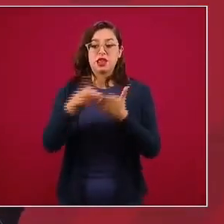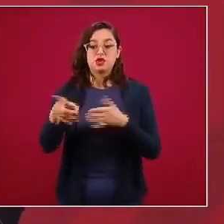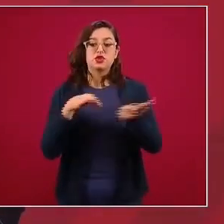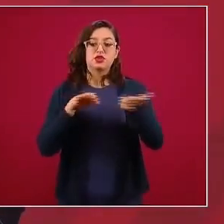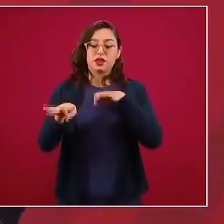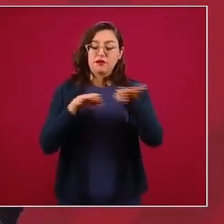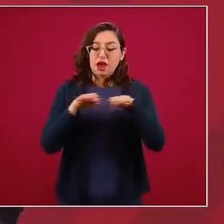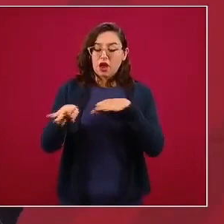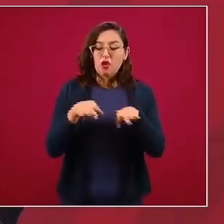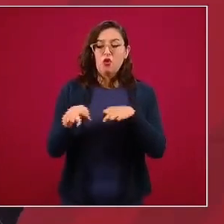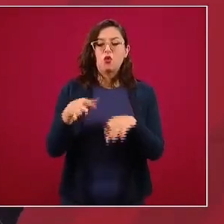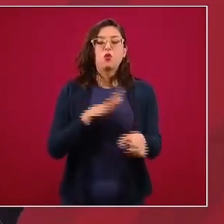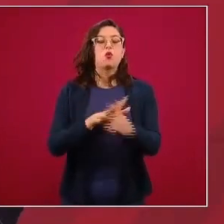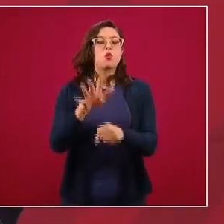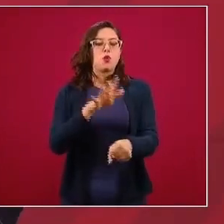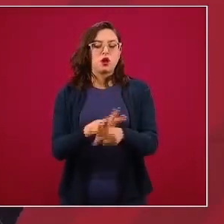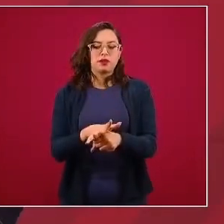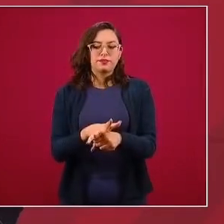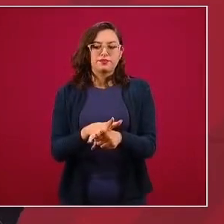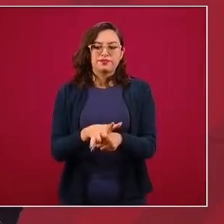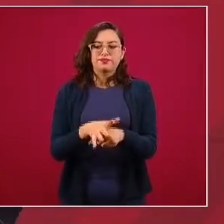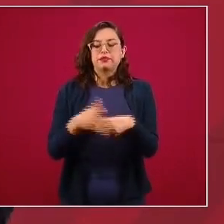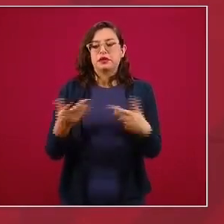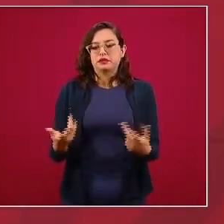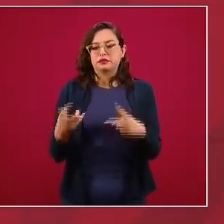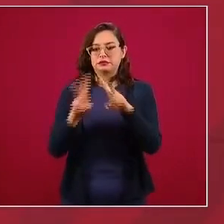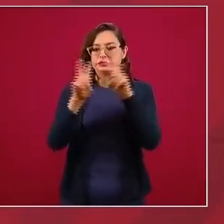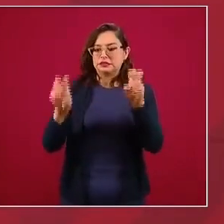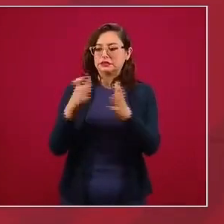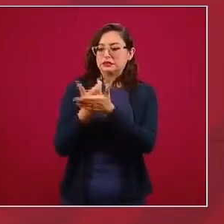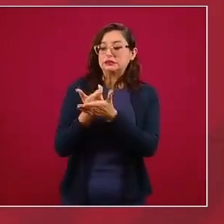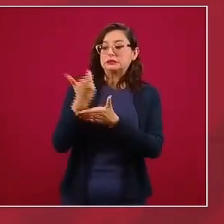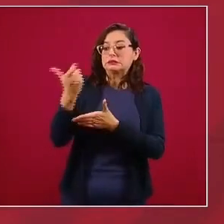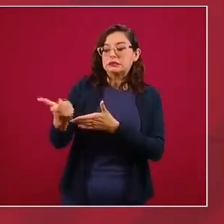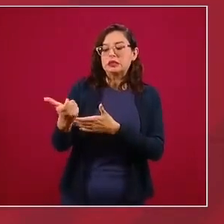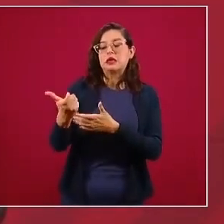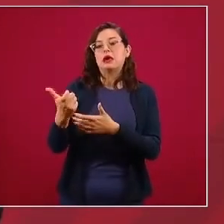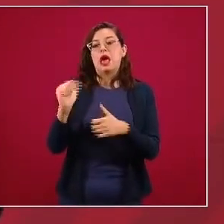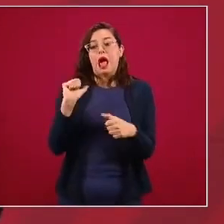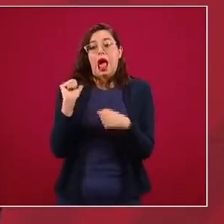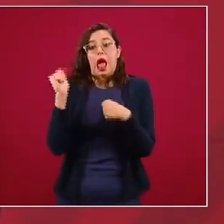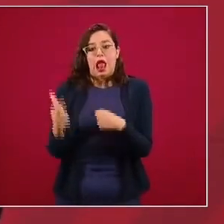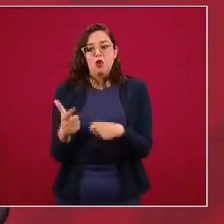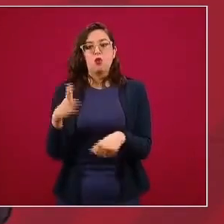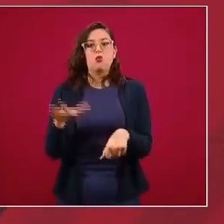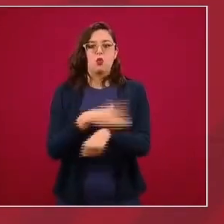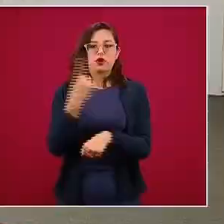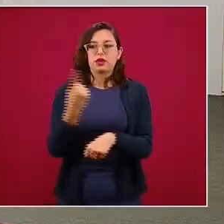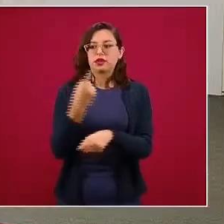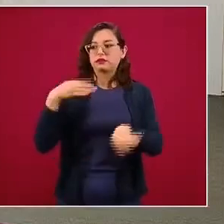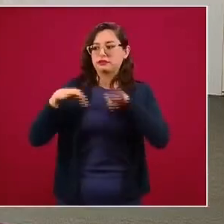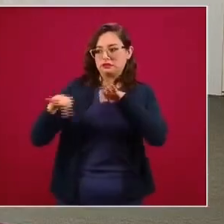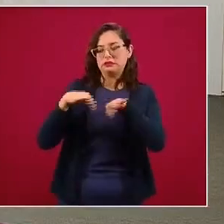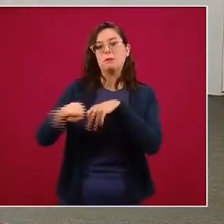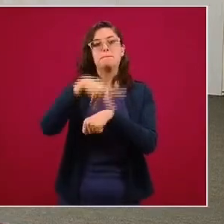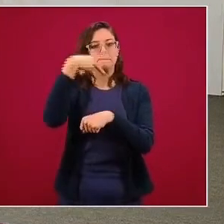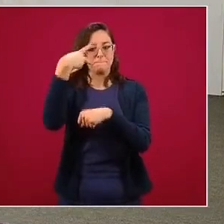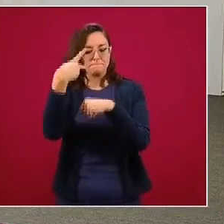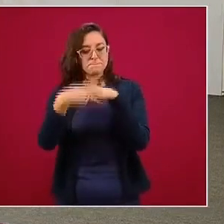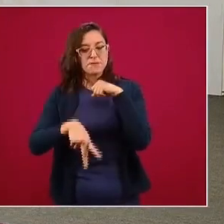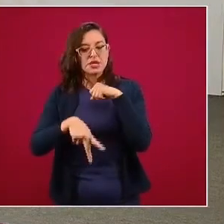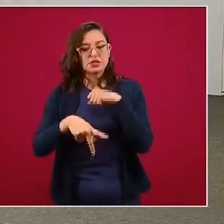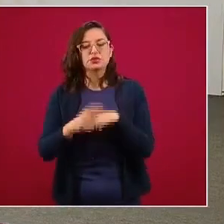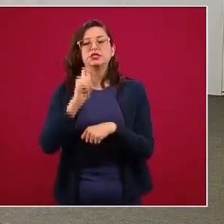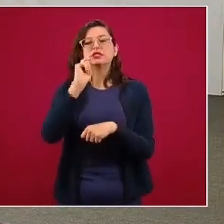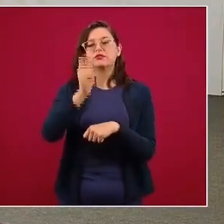prestación laboral es el tema de la prima de riesgo, es decir, una compensación salarial que se ha agregado